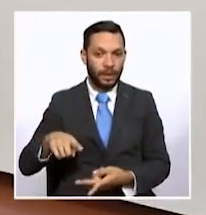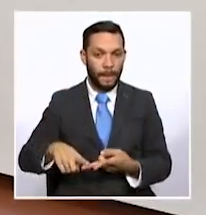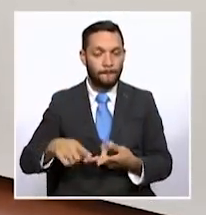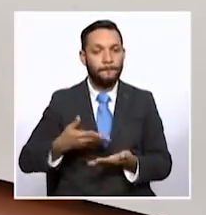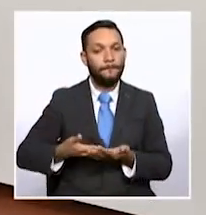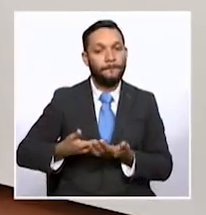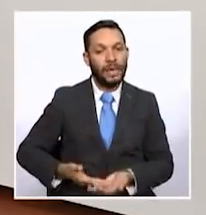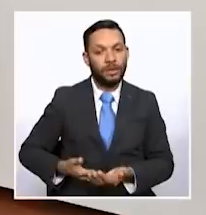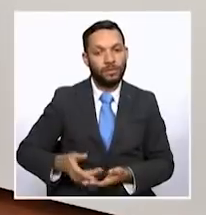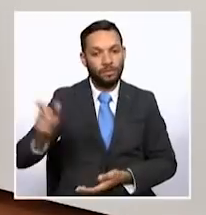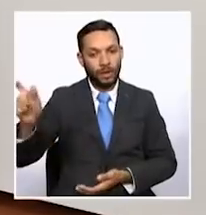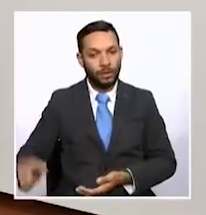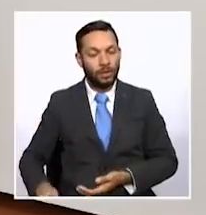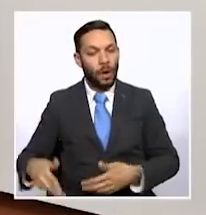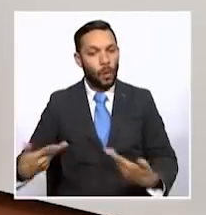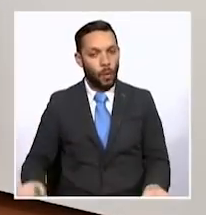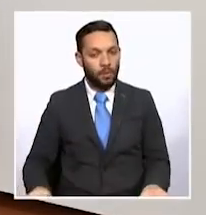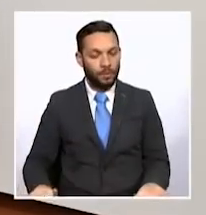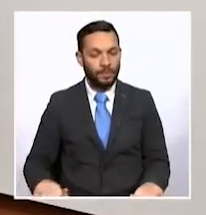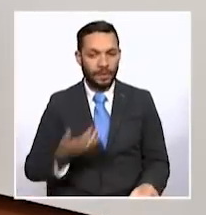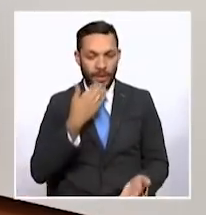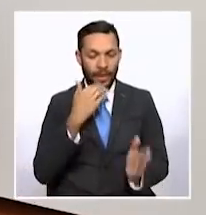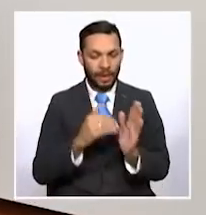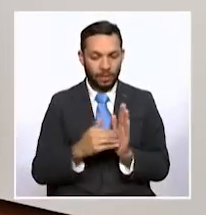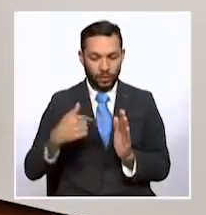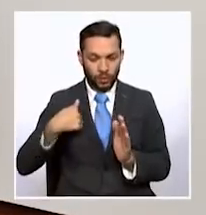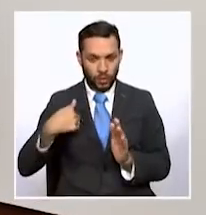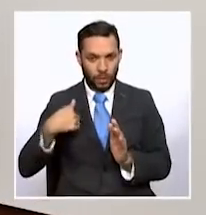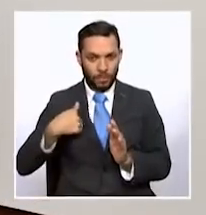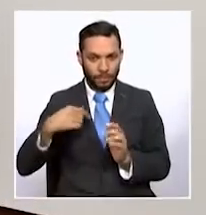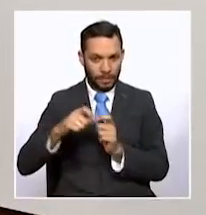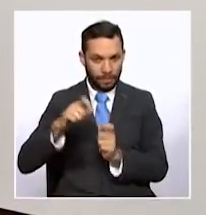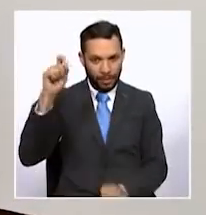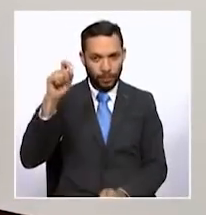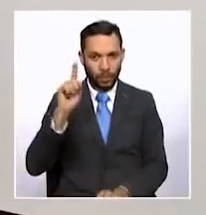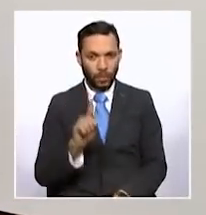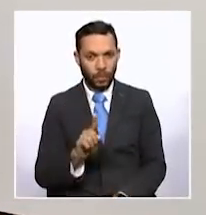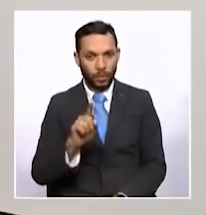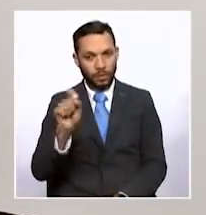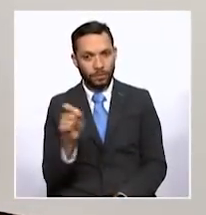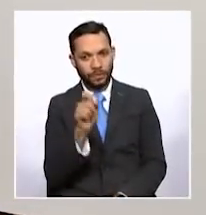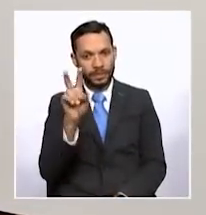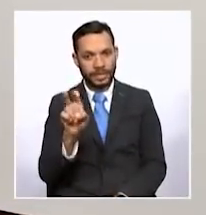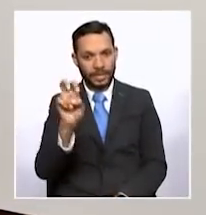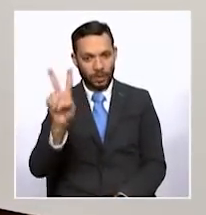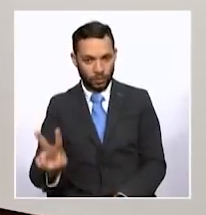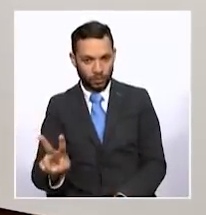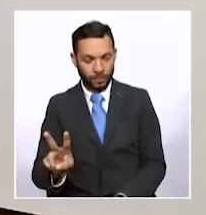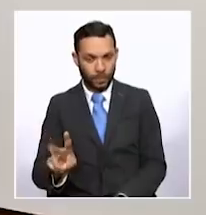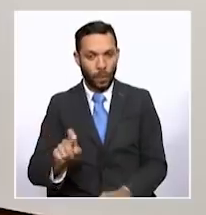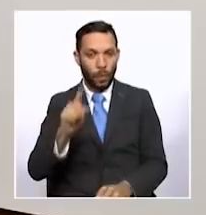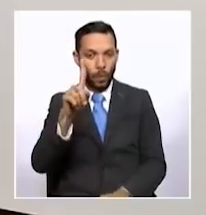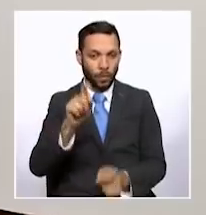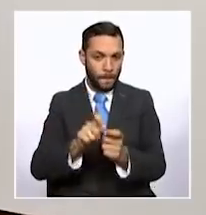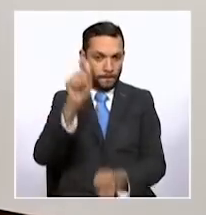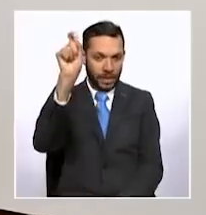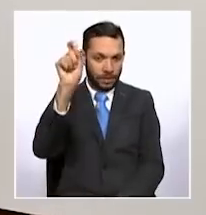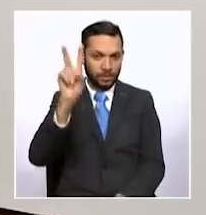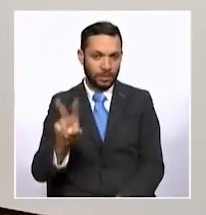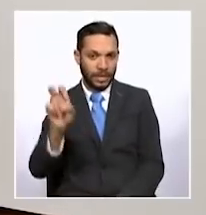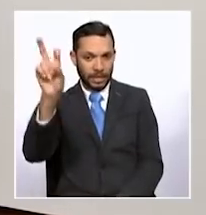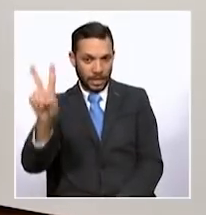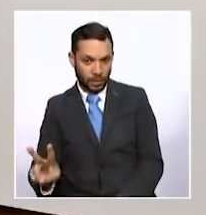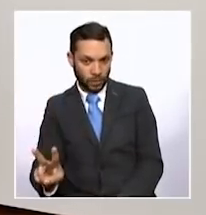que yo tengo un esqueleto, yo mido 1,72. Este es el chasis mío. Y yo puedo, de acuerdo a